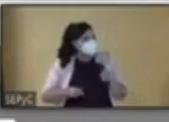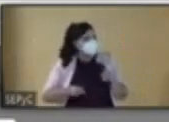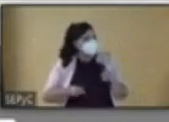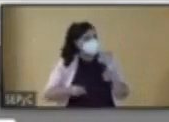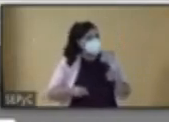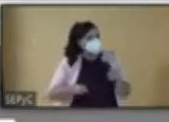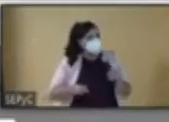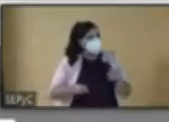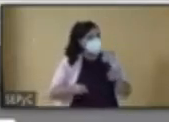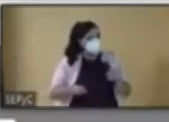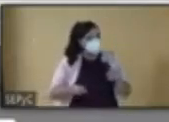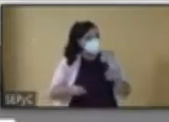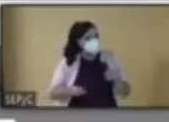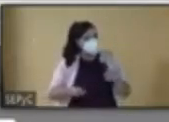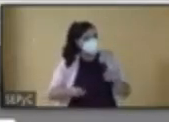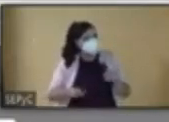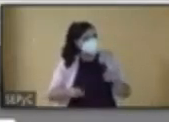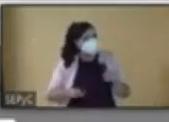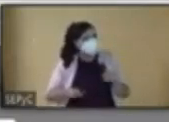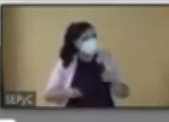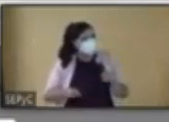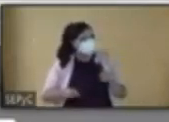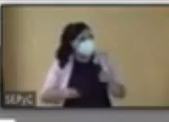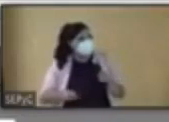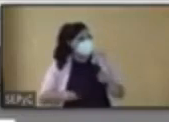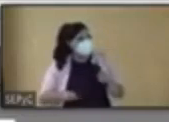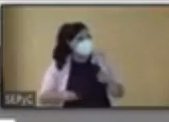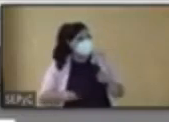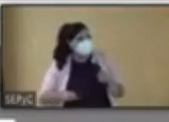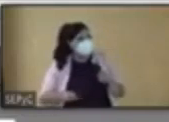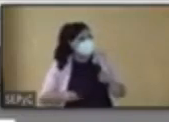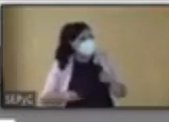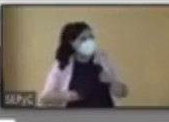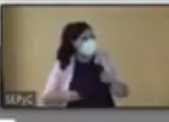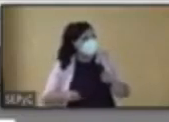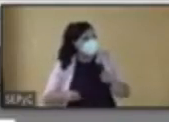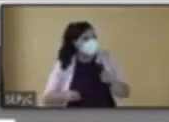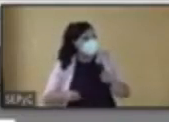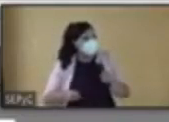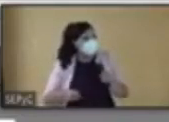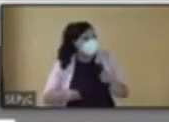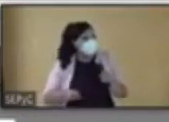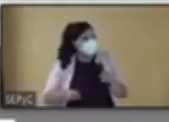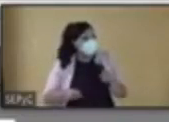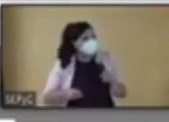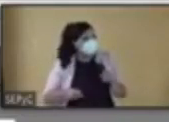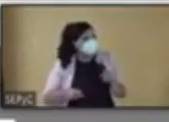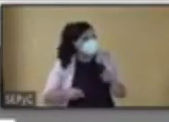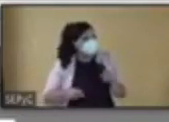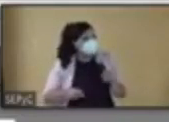nombre de la institución, el RFC,